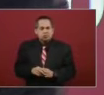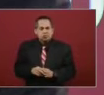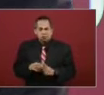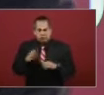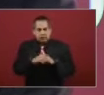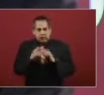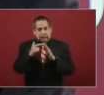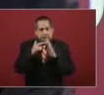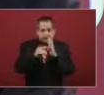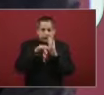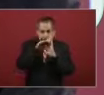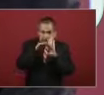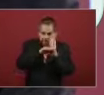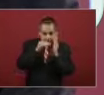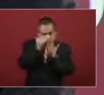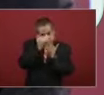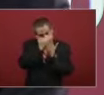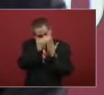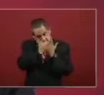demasiados requisitos,